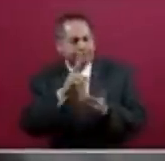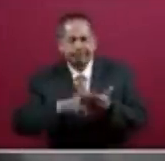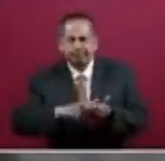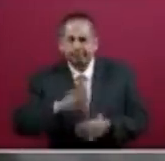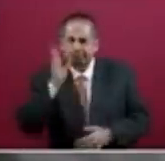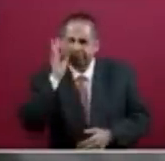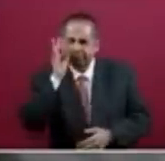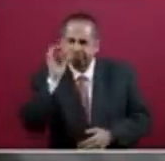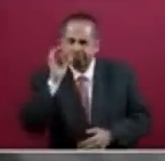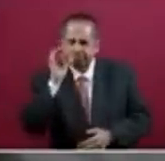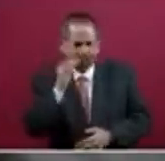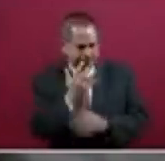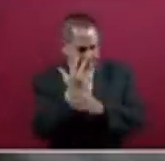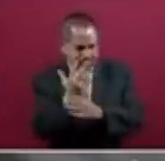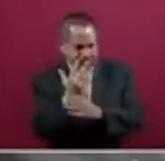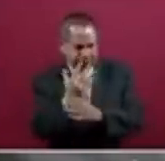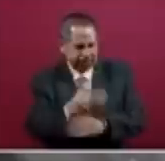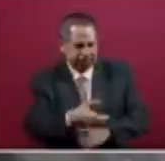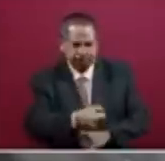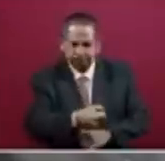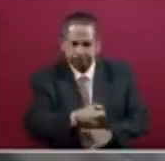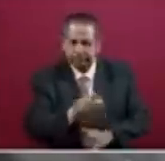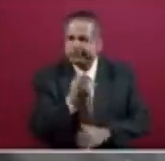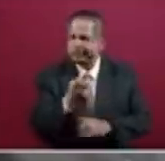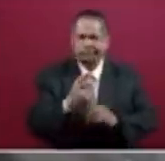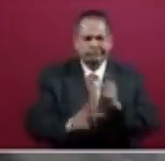palabra, son créditos a la palabra,